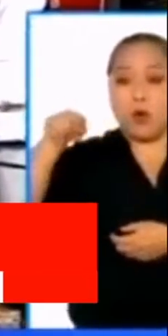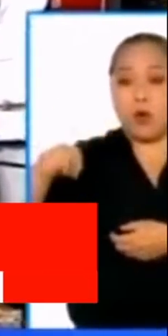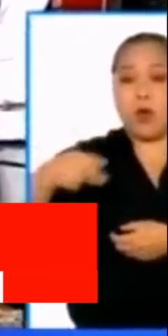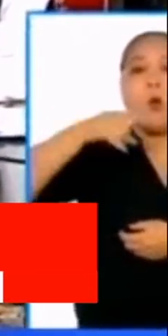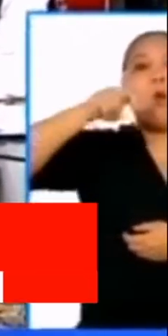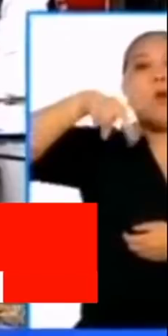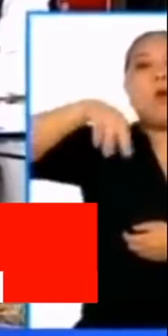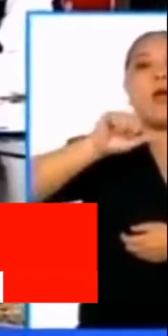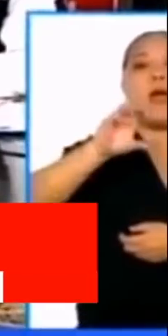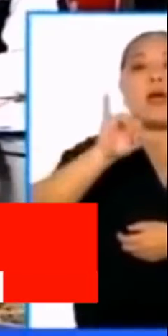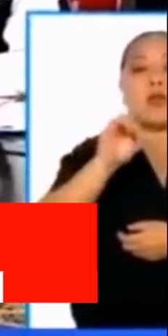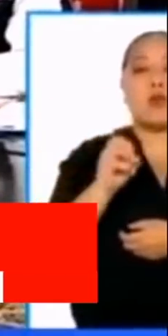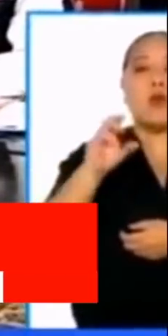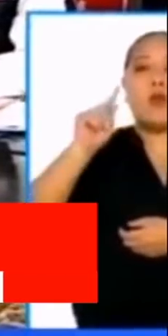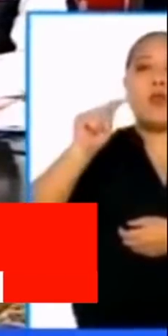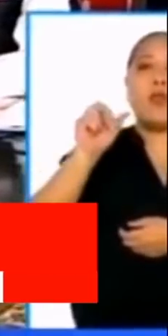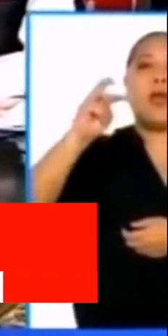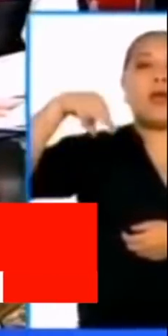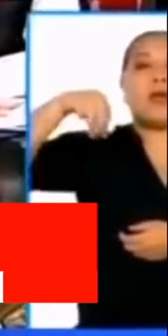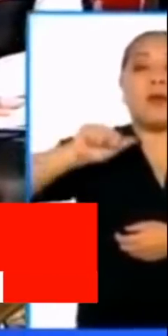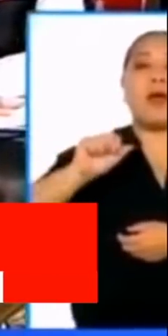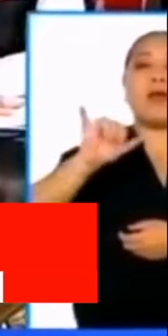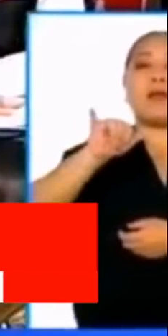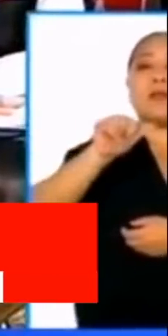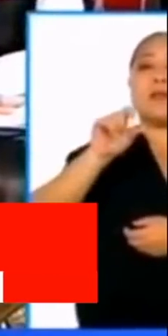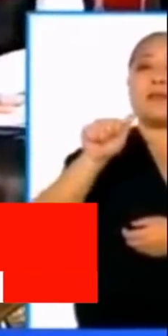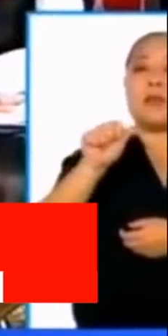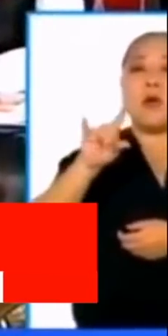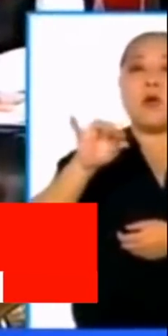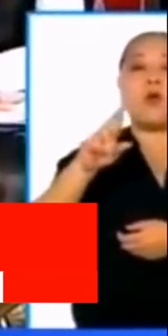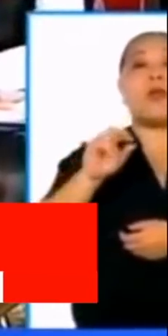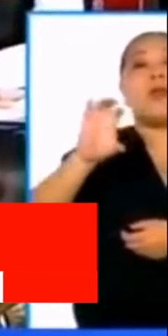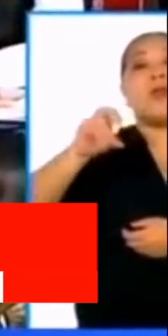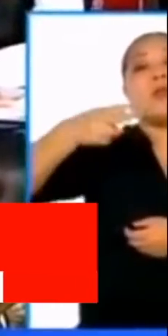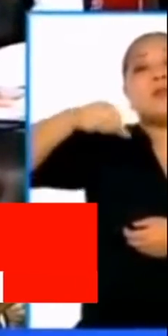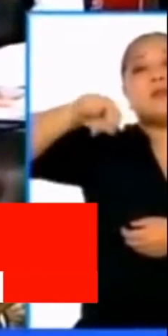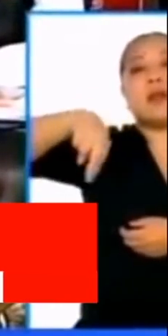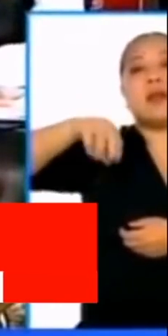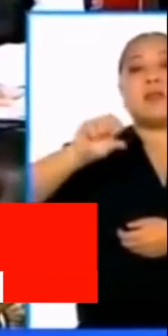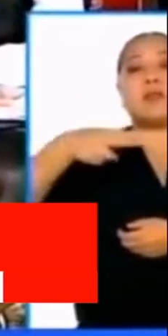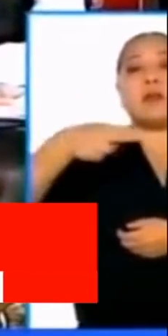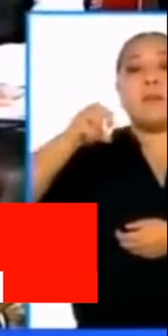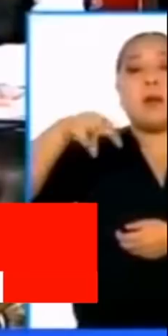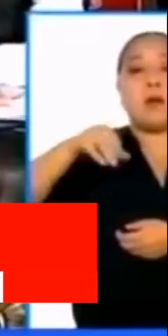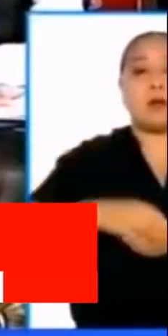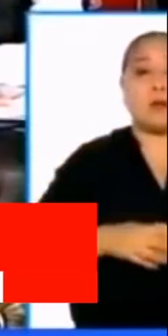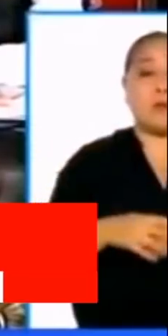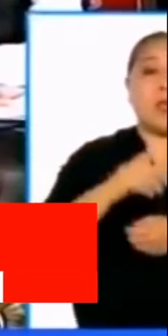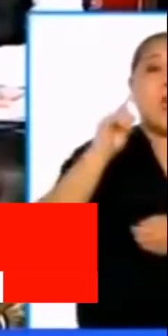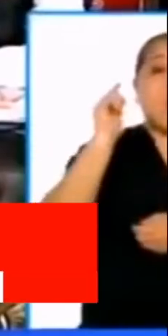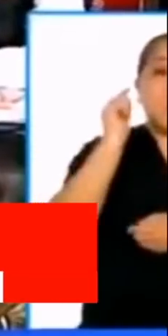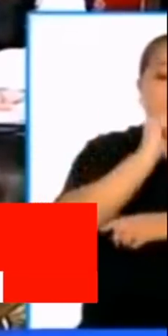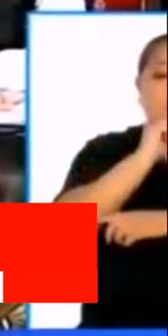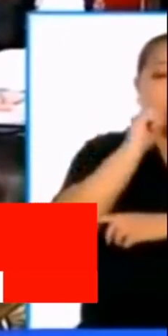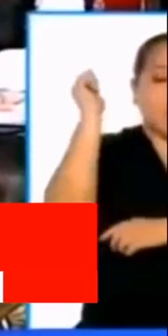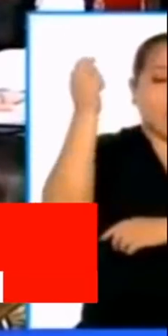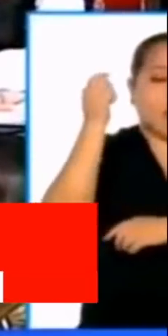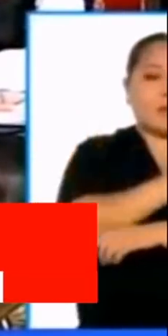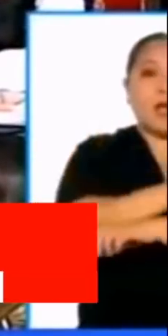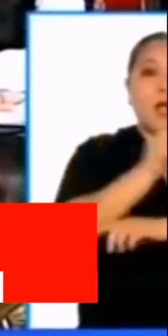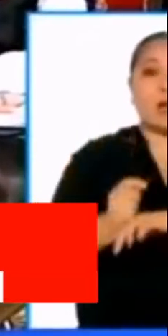Junín, Huancayo, Tarma, Yauli, Chanchamayo. En Tacna, la provincia de